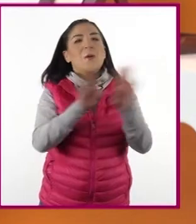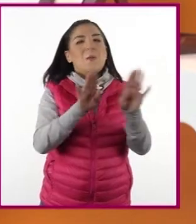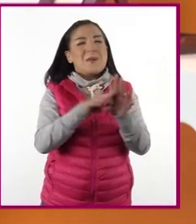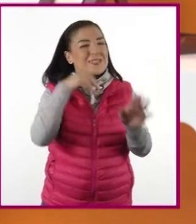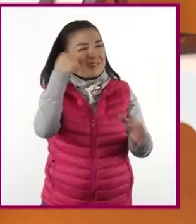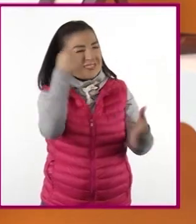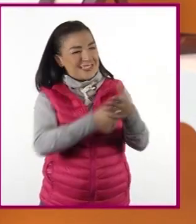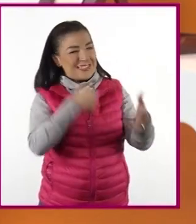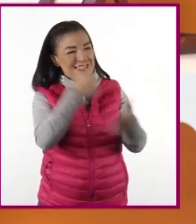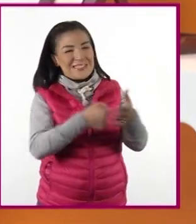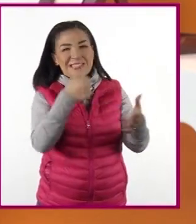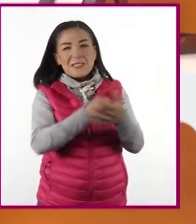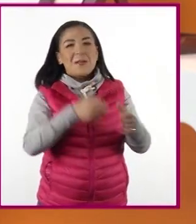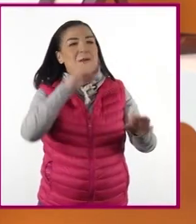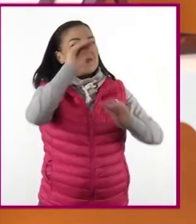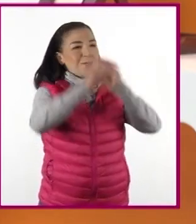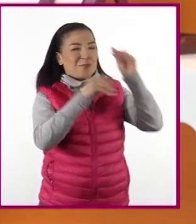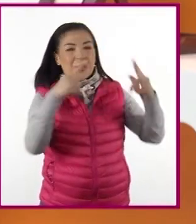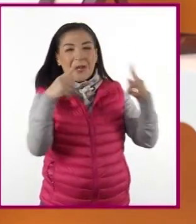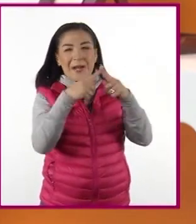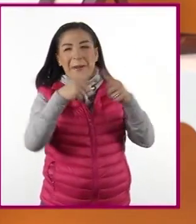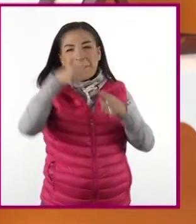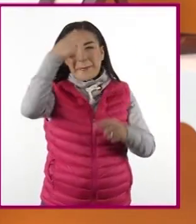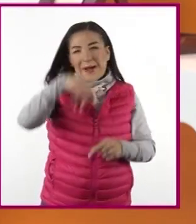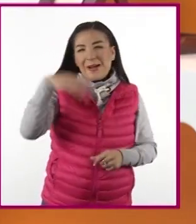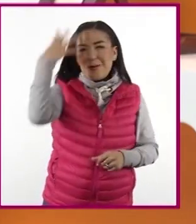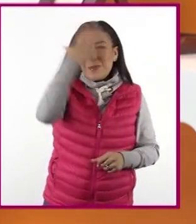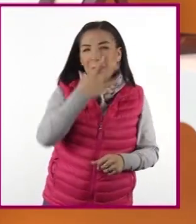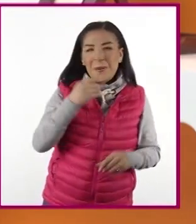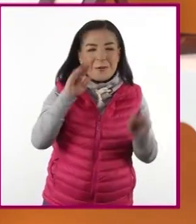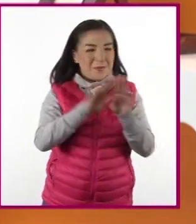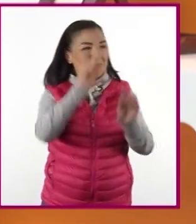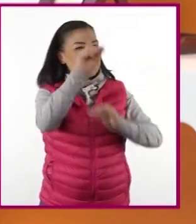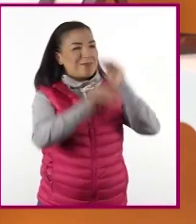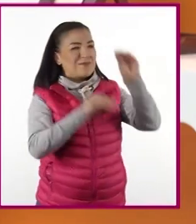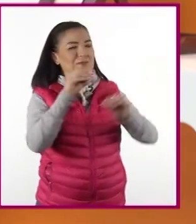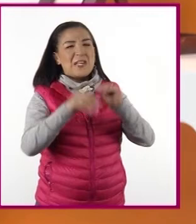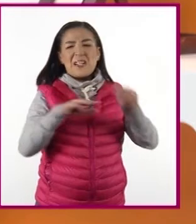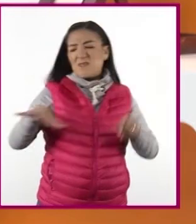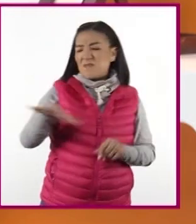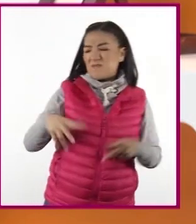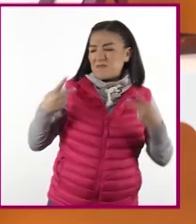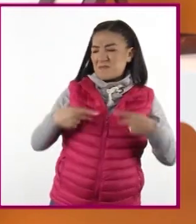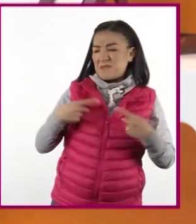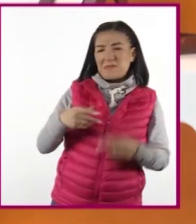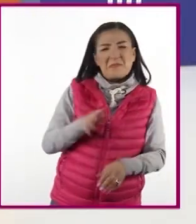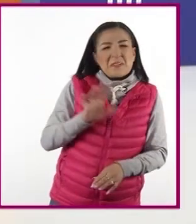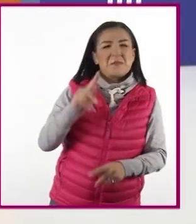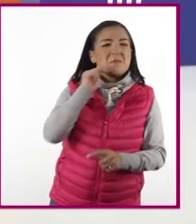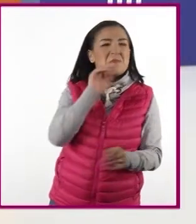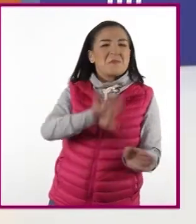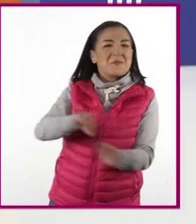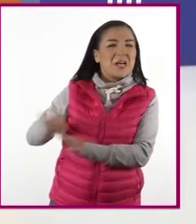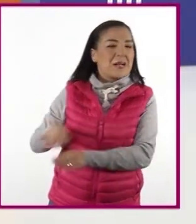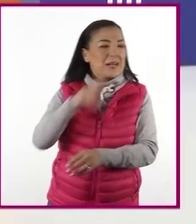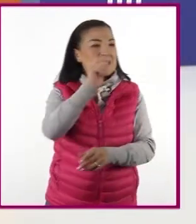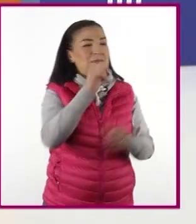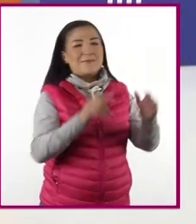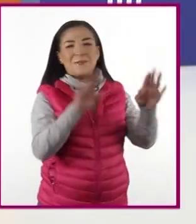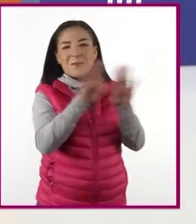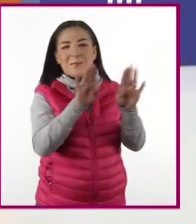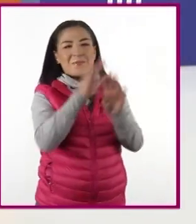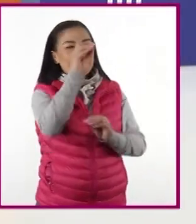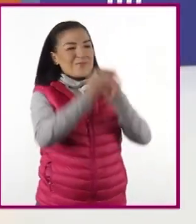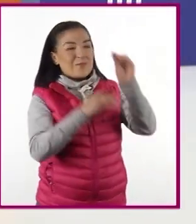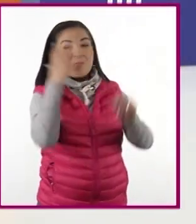a costa de impuestos muy elevados y en contra de las disposiciones de la propia corona.